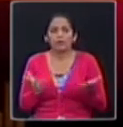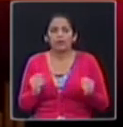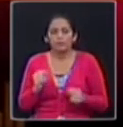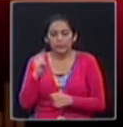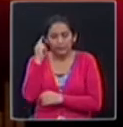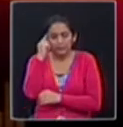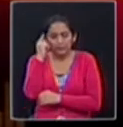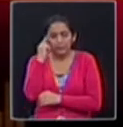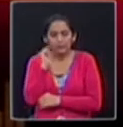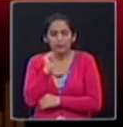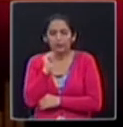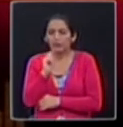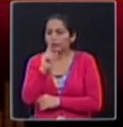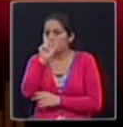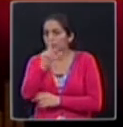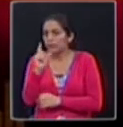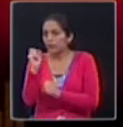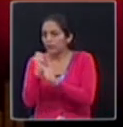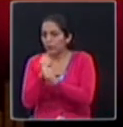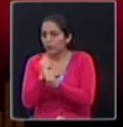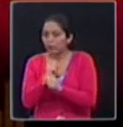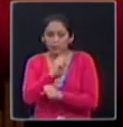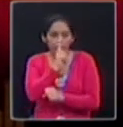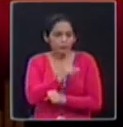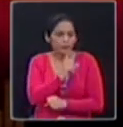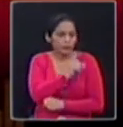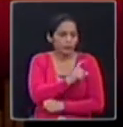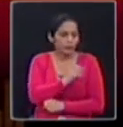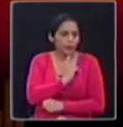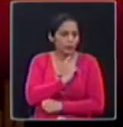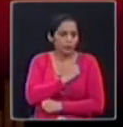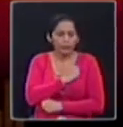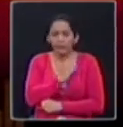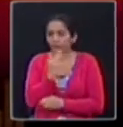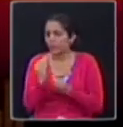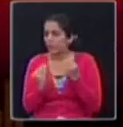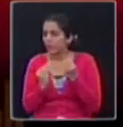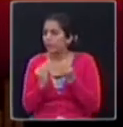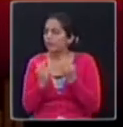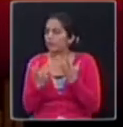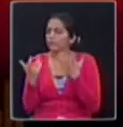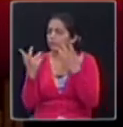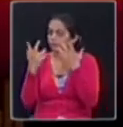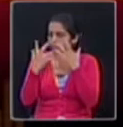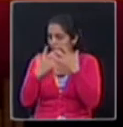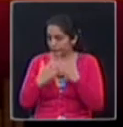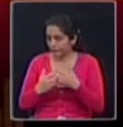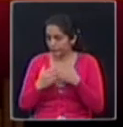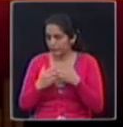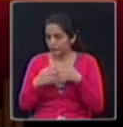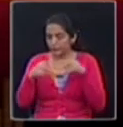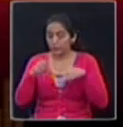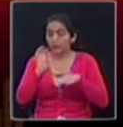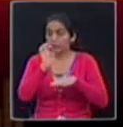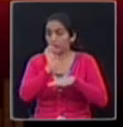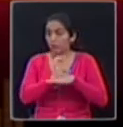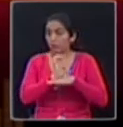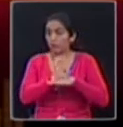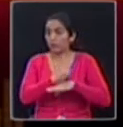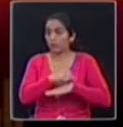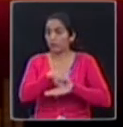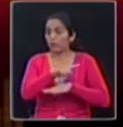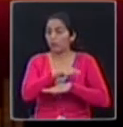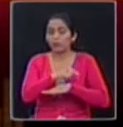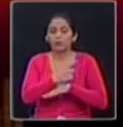intereses que están sobre cada uno de nosotros, y reconozcamos que el Ecuador funciona con varios componentes que tienen que estar comunicados, cada